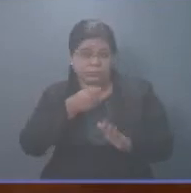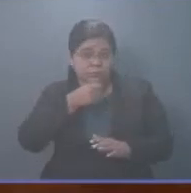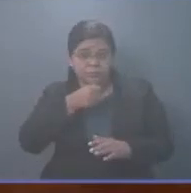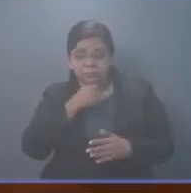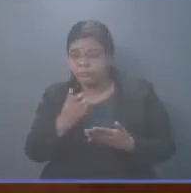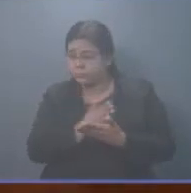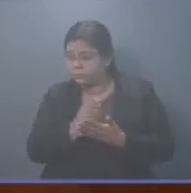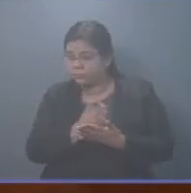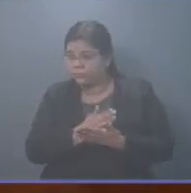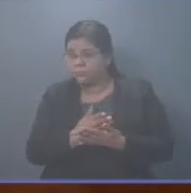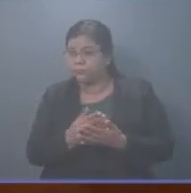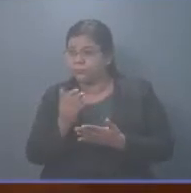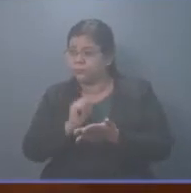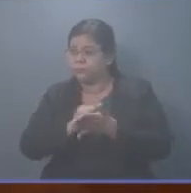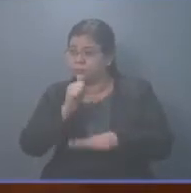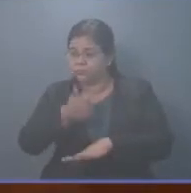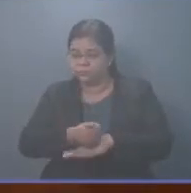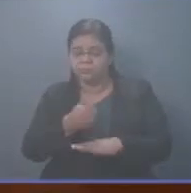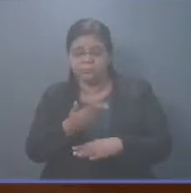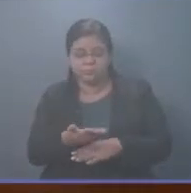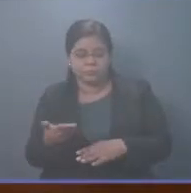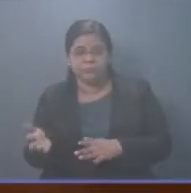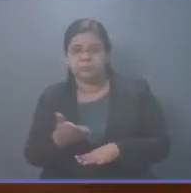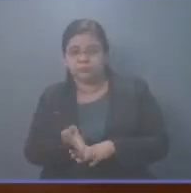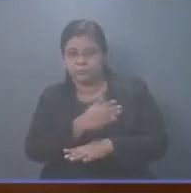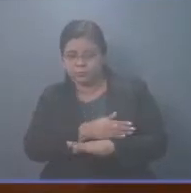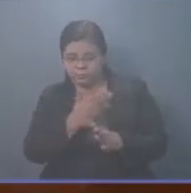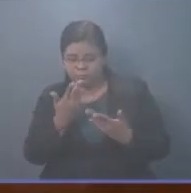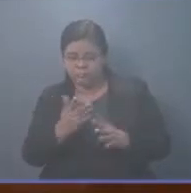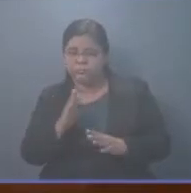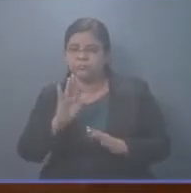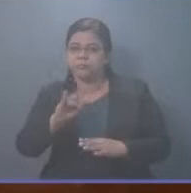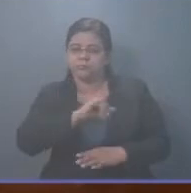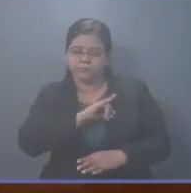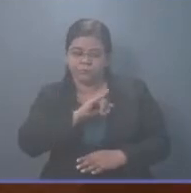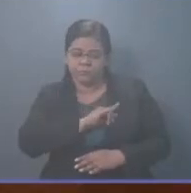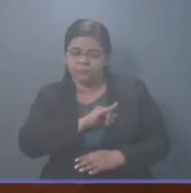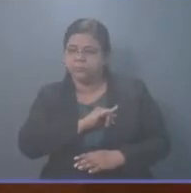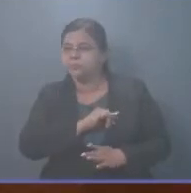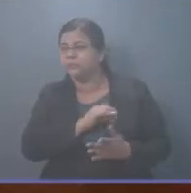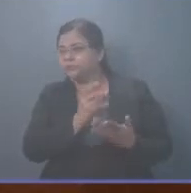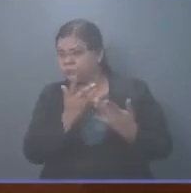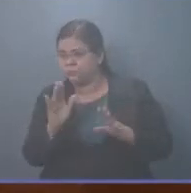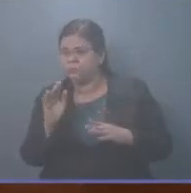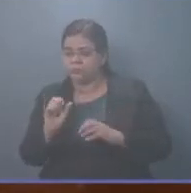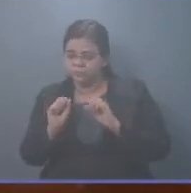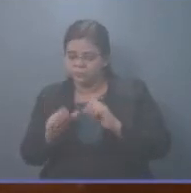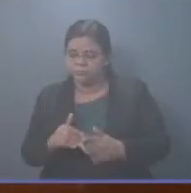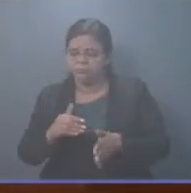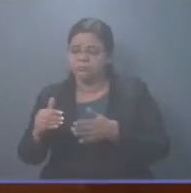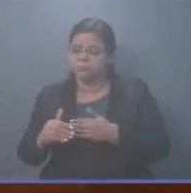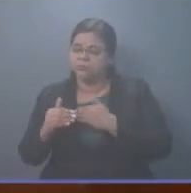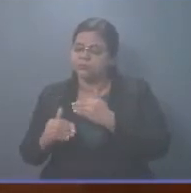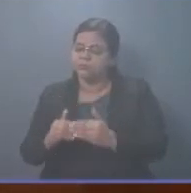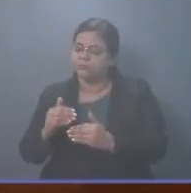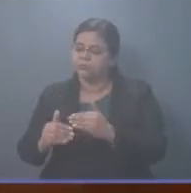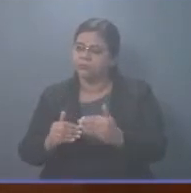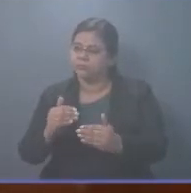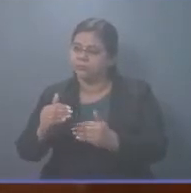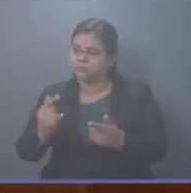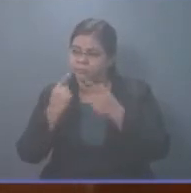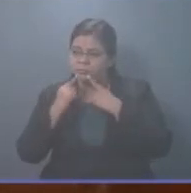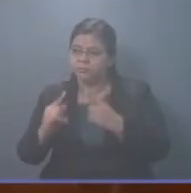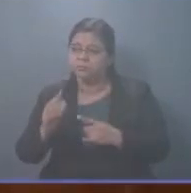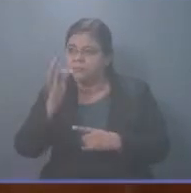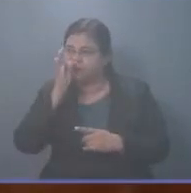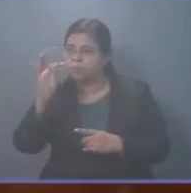o documentación para establecer los elementos de su identidad o probar su domicilio, se procederá a realizar el trámite rindiendo declaración